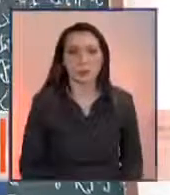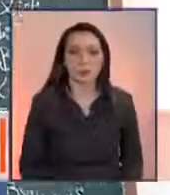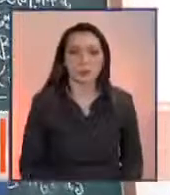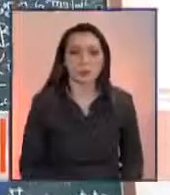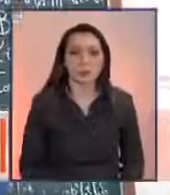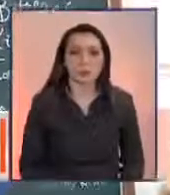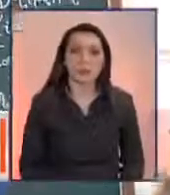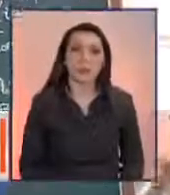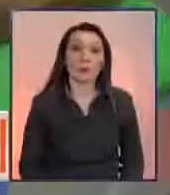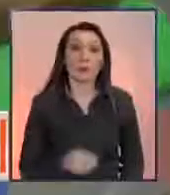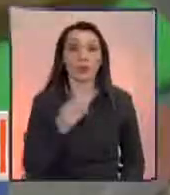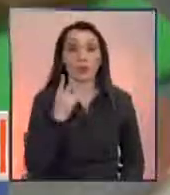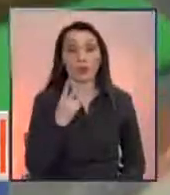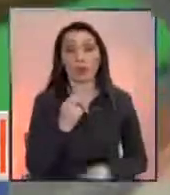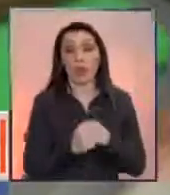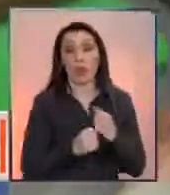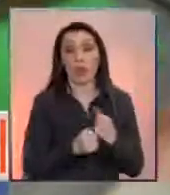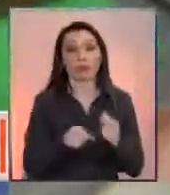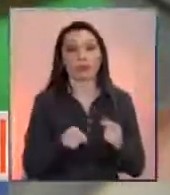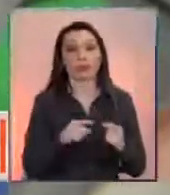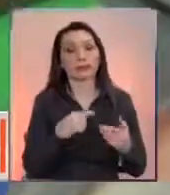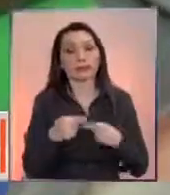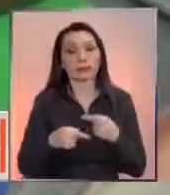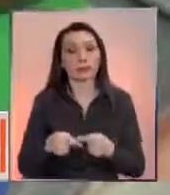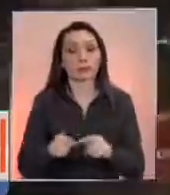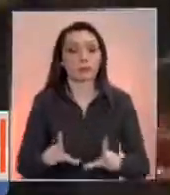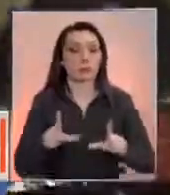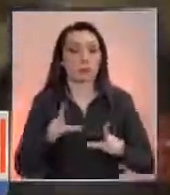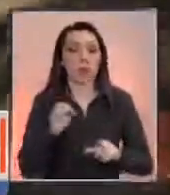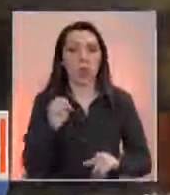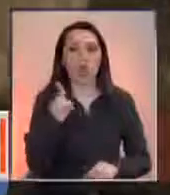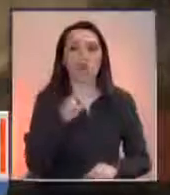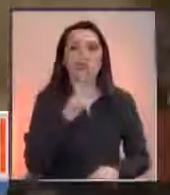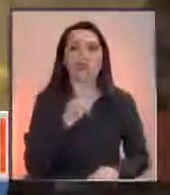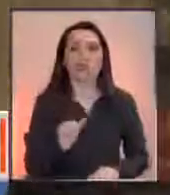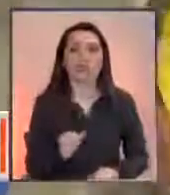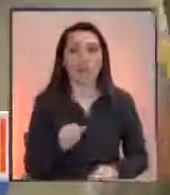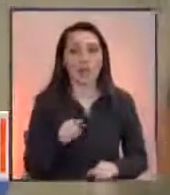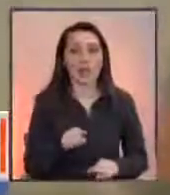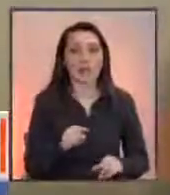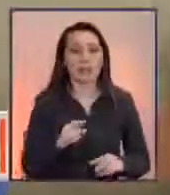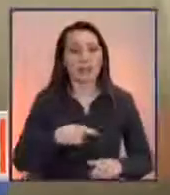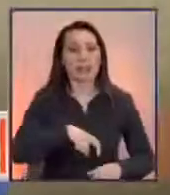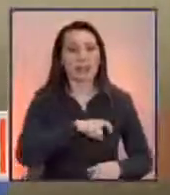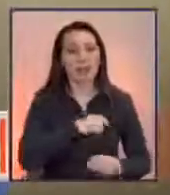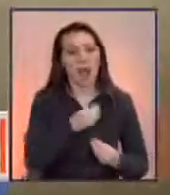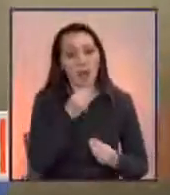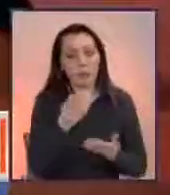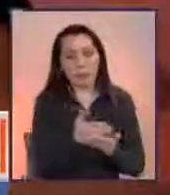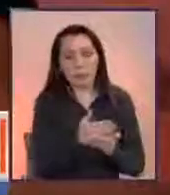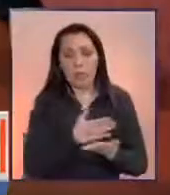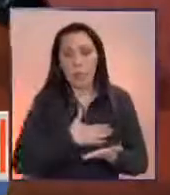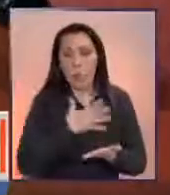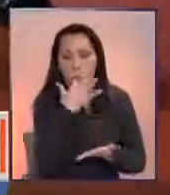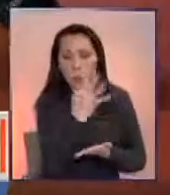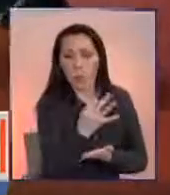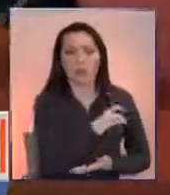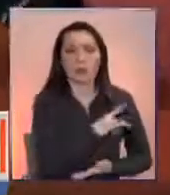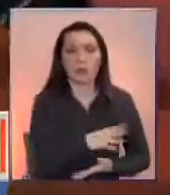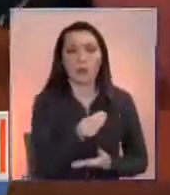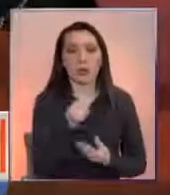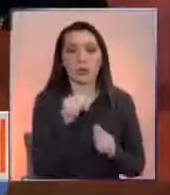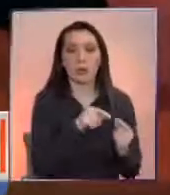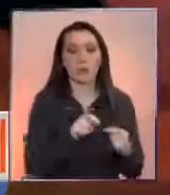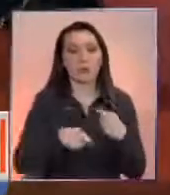Con 2 años de vida, el de la hostia es uno de los emblemas de esta nueva gastronomía española que encanta a los chilenos. Un espacio para disfrutar